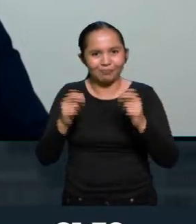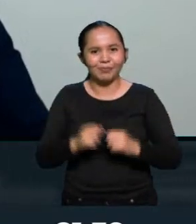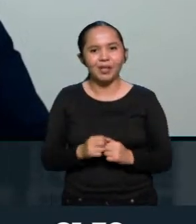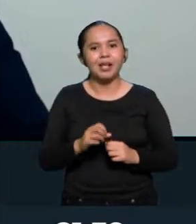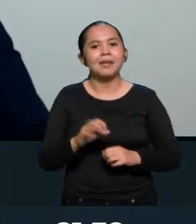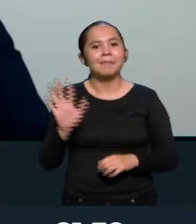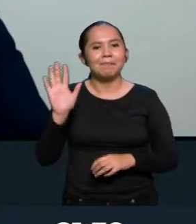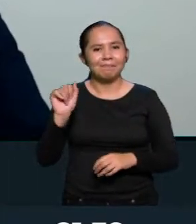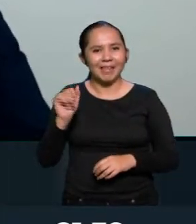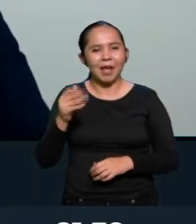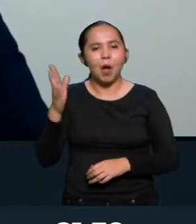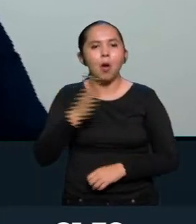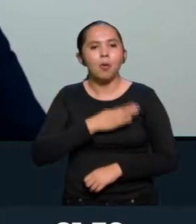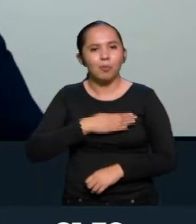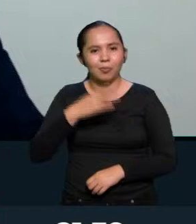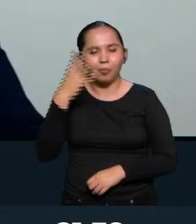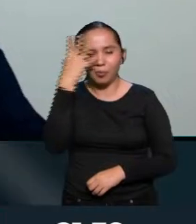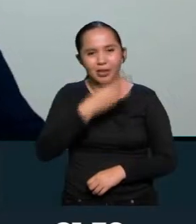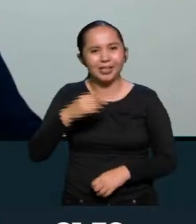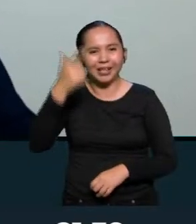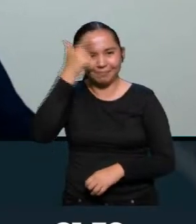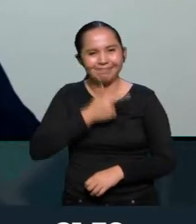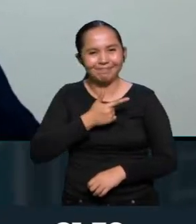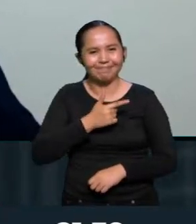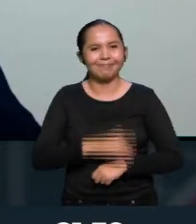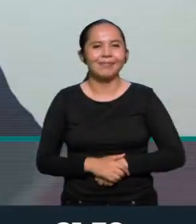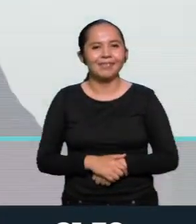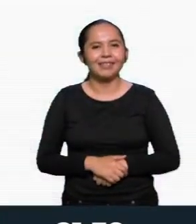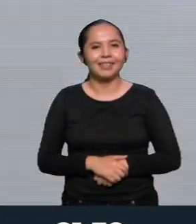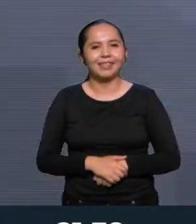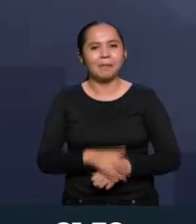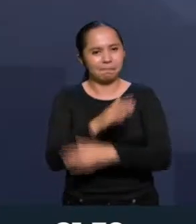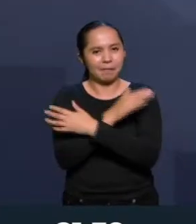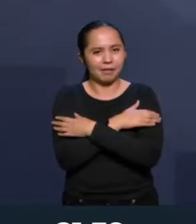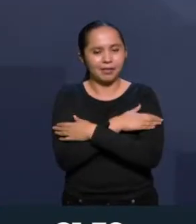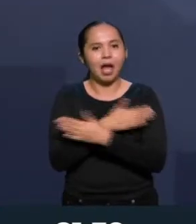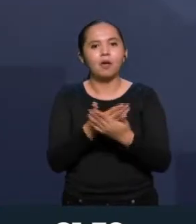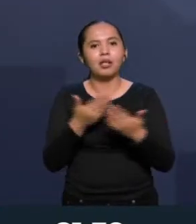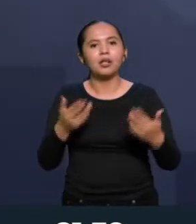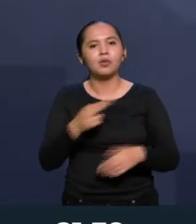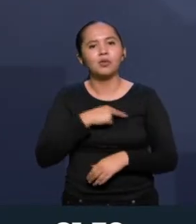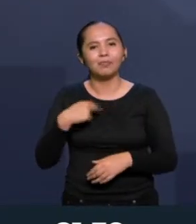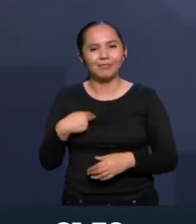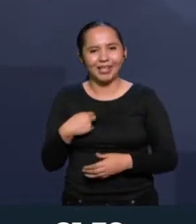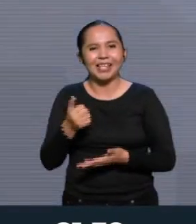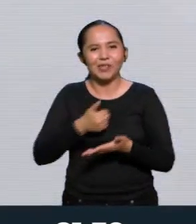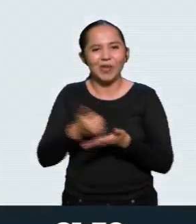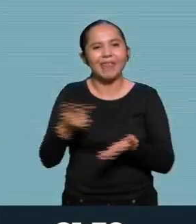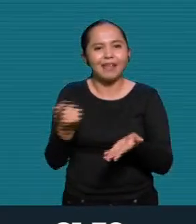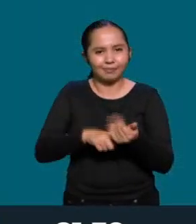contrario, buenas noches, Braulio, y siempre es un placer estar contigo y tu auditorio. Fuerte abrazo. Y nosotros nos vamos a Ciudad Adentro.